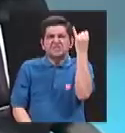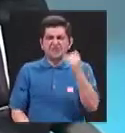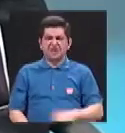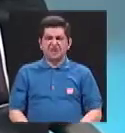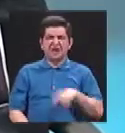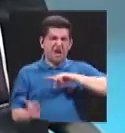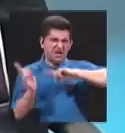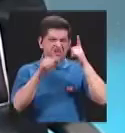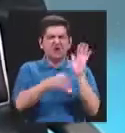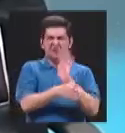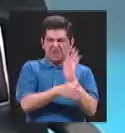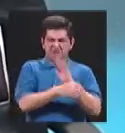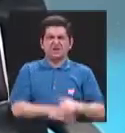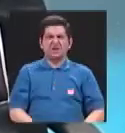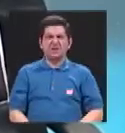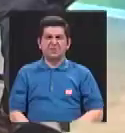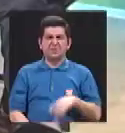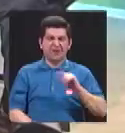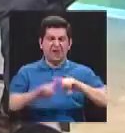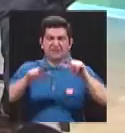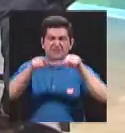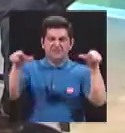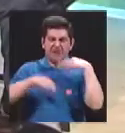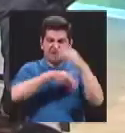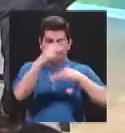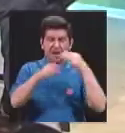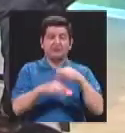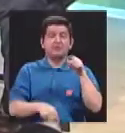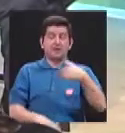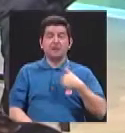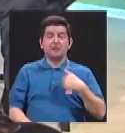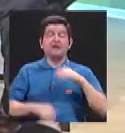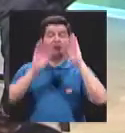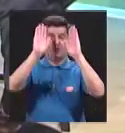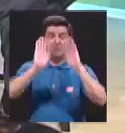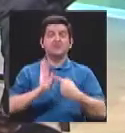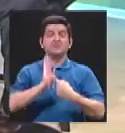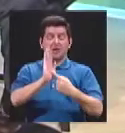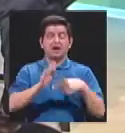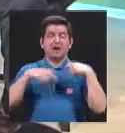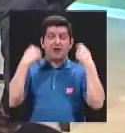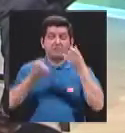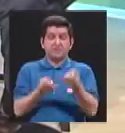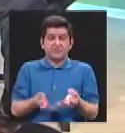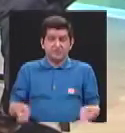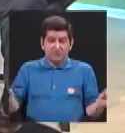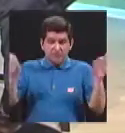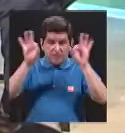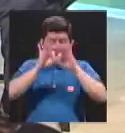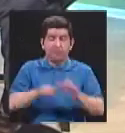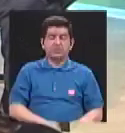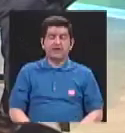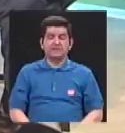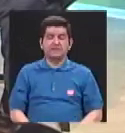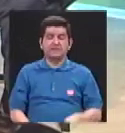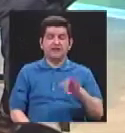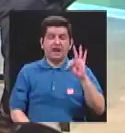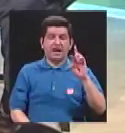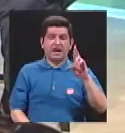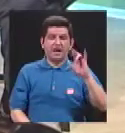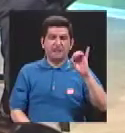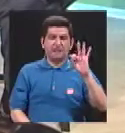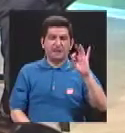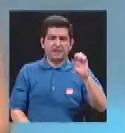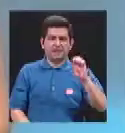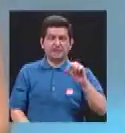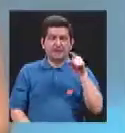la idea de que él iba a llevar la película al mundo y efectivamente tuvo un excelente paso por festivales tan importantes como Trieste, en